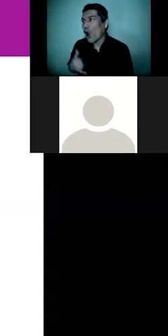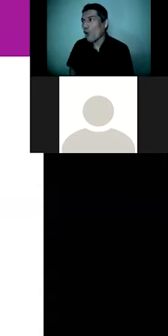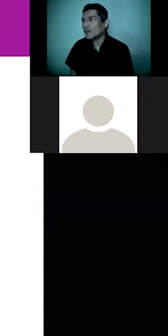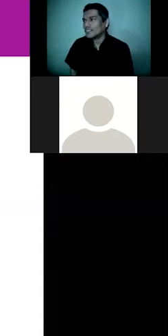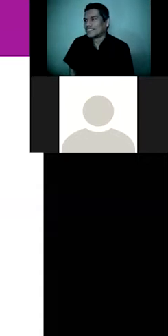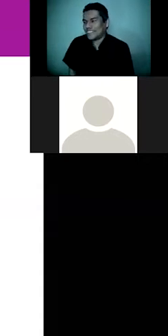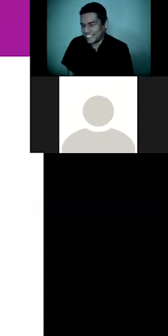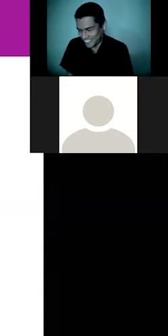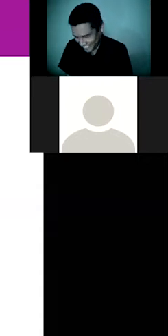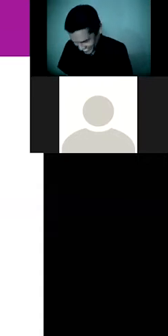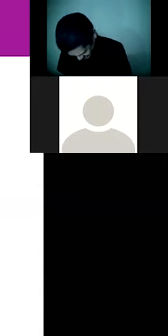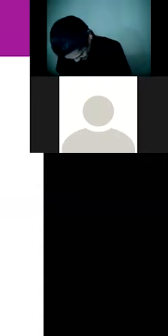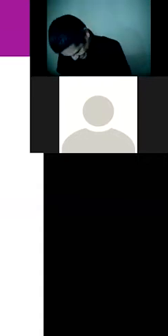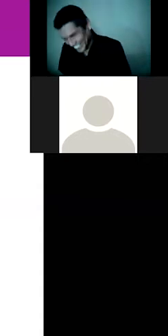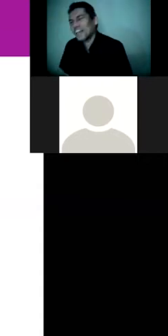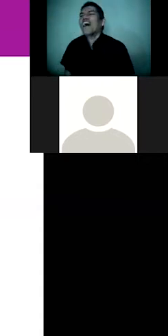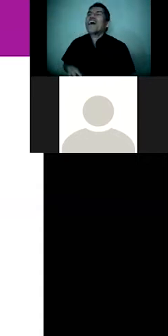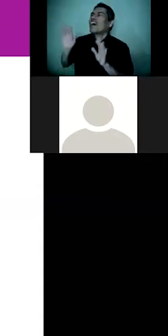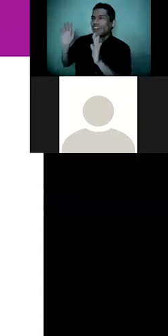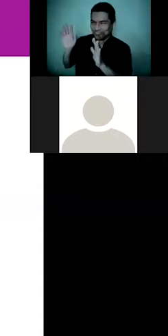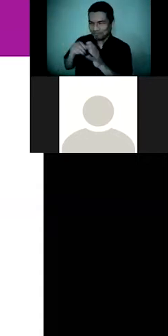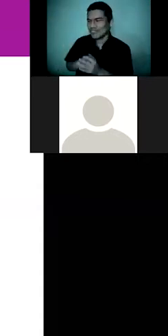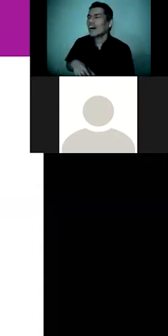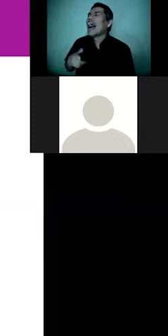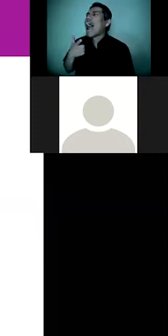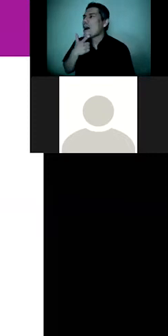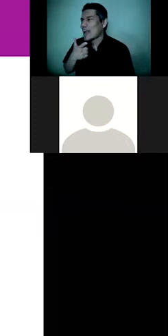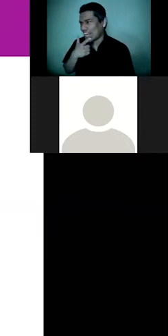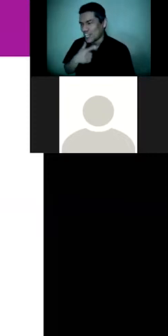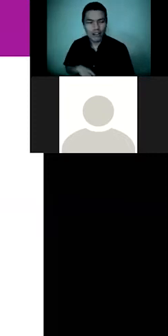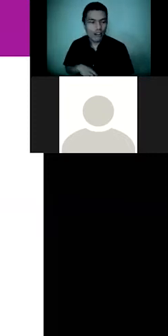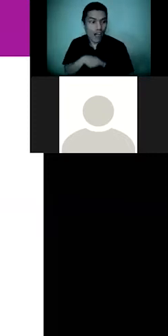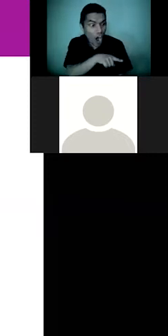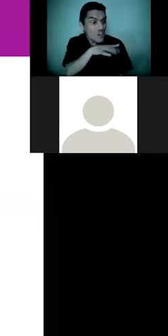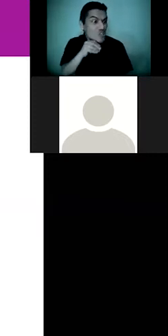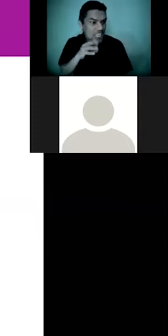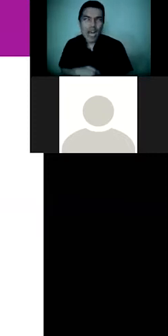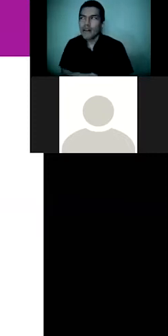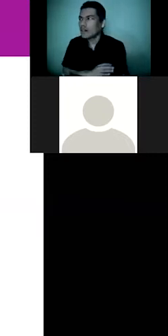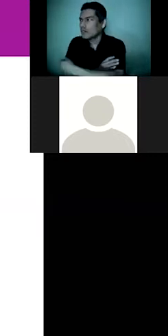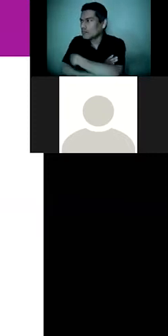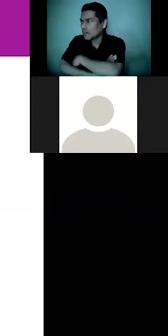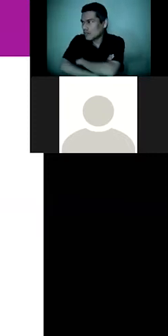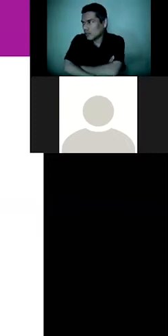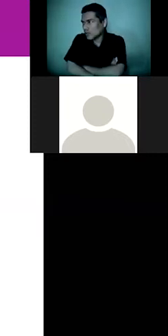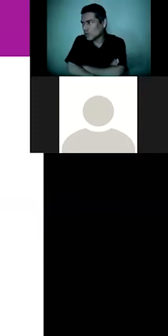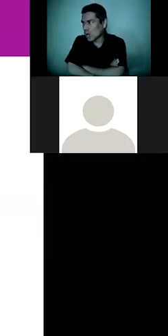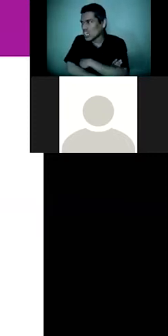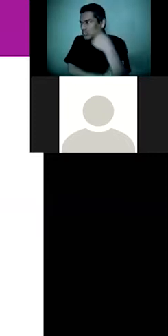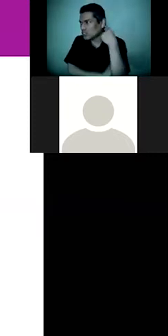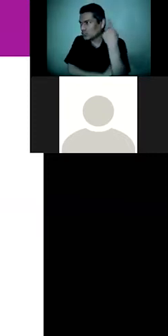diciendo? Yellow. Y así le tomaba el pelo. Ok, amarillo. Ah, ya ves, tú sí